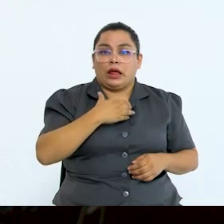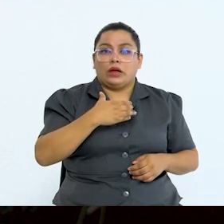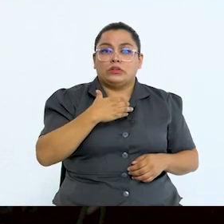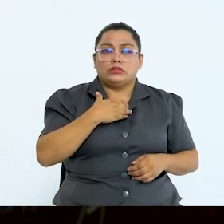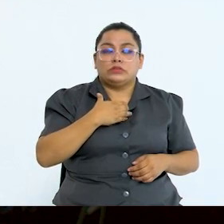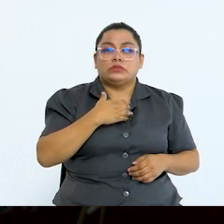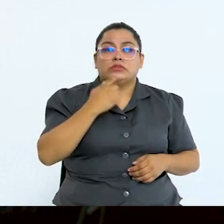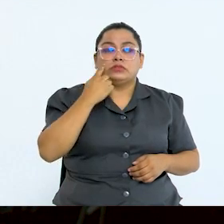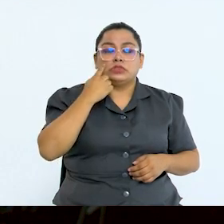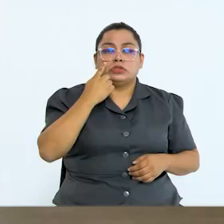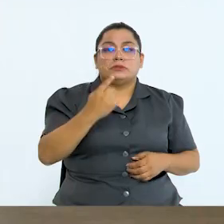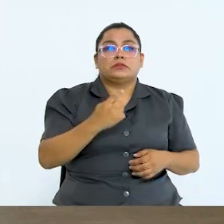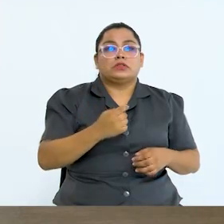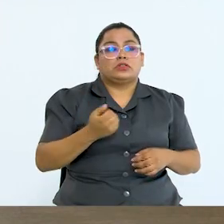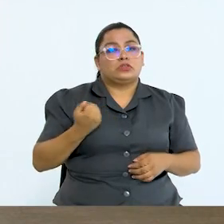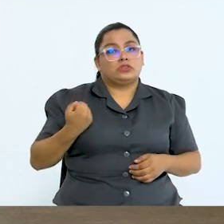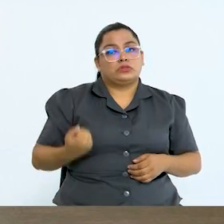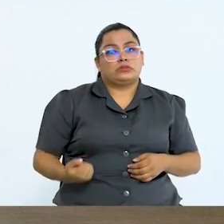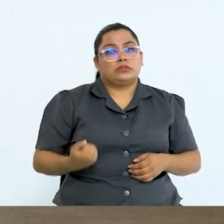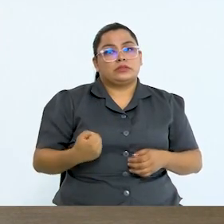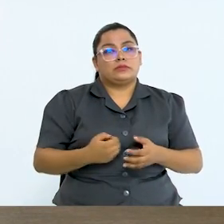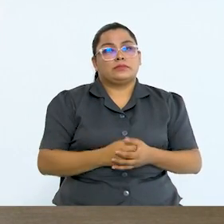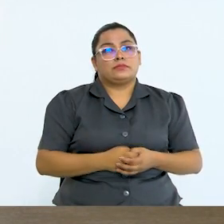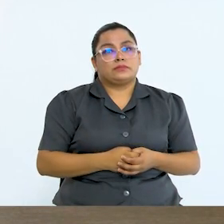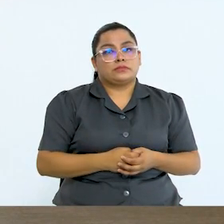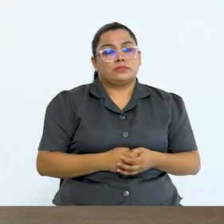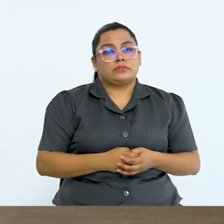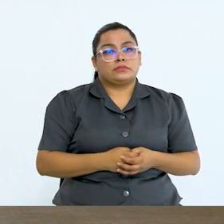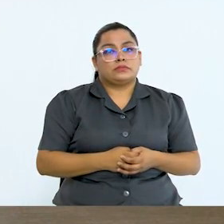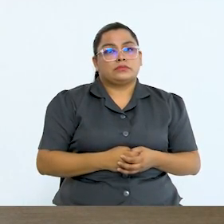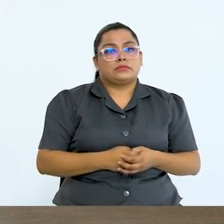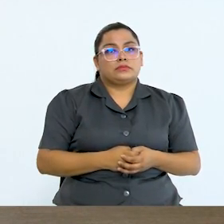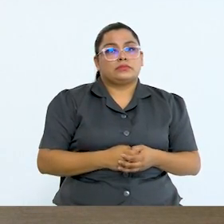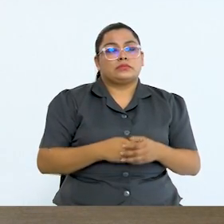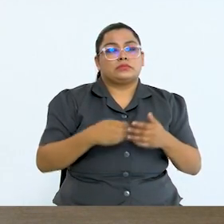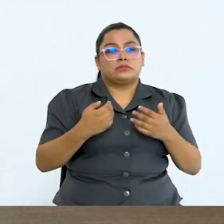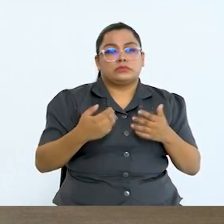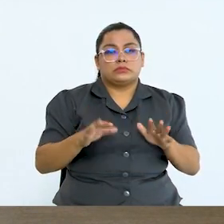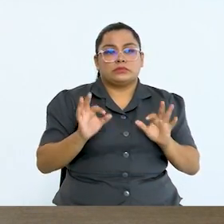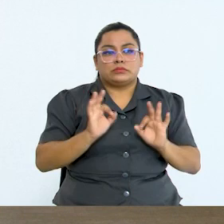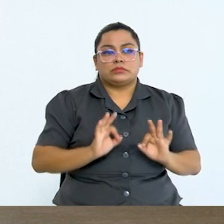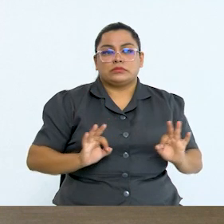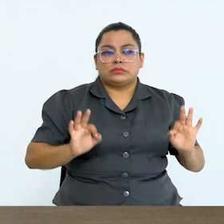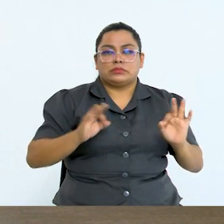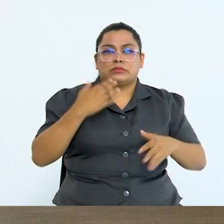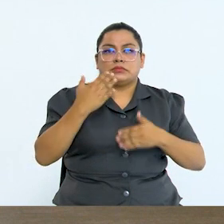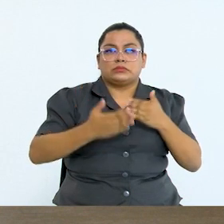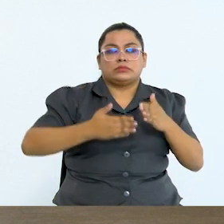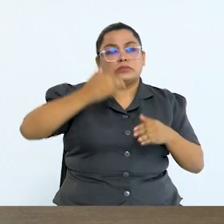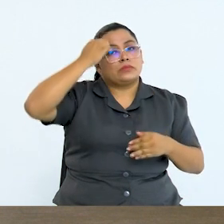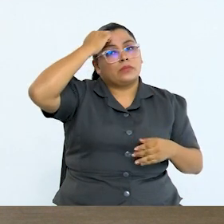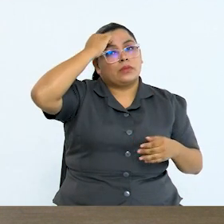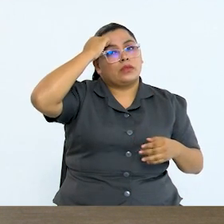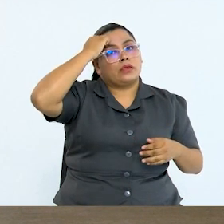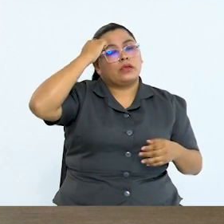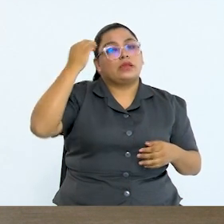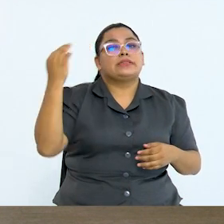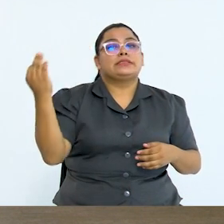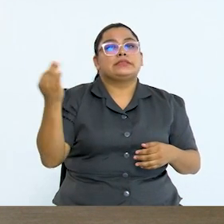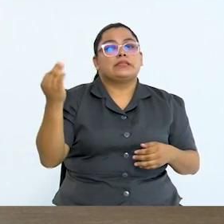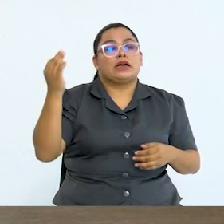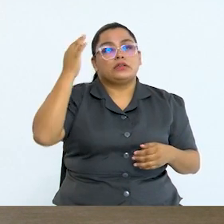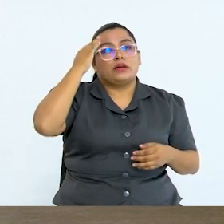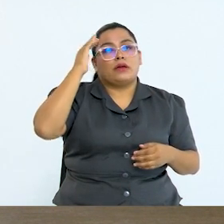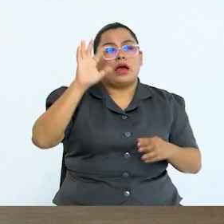estudiantes. Para guiar mejor el proceso de aprendizaje, es necesario considerar algunas preguntas.